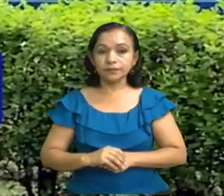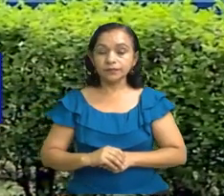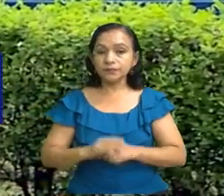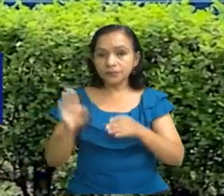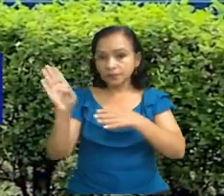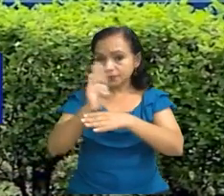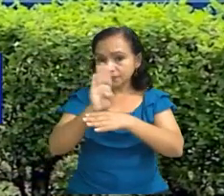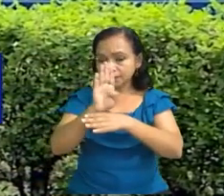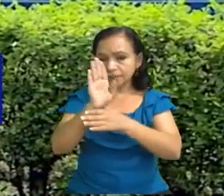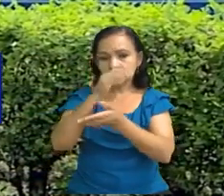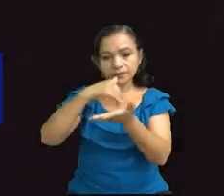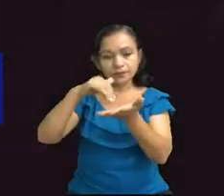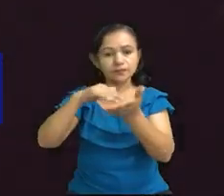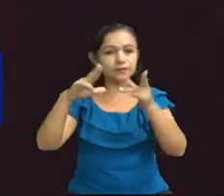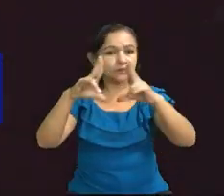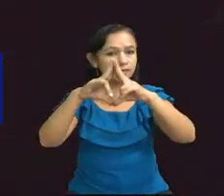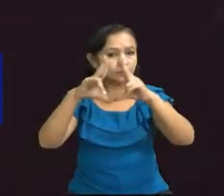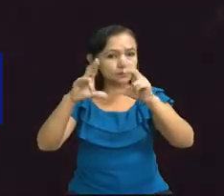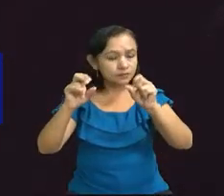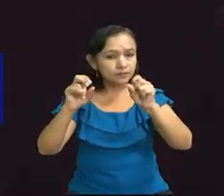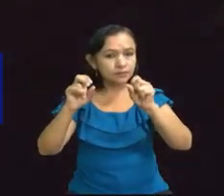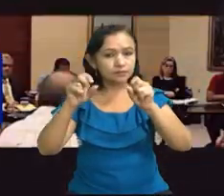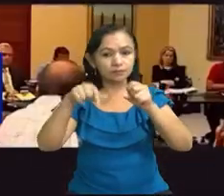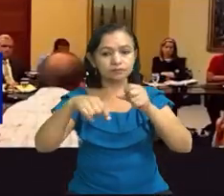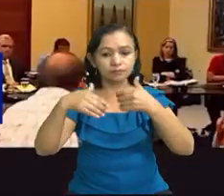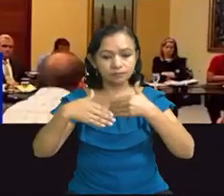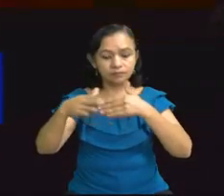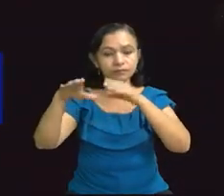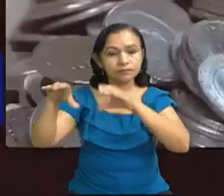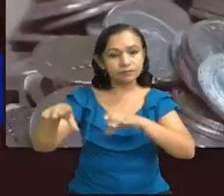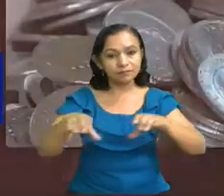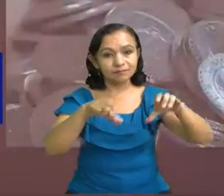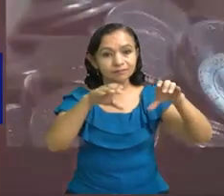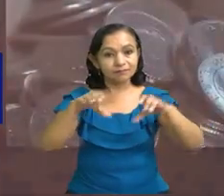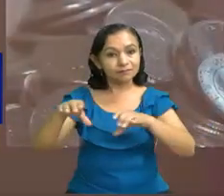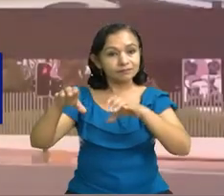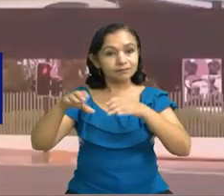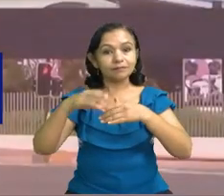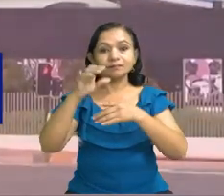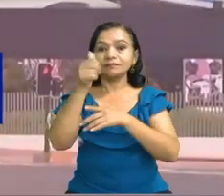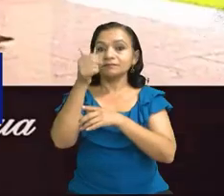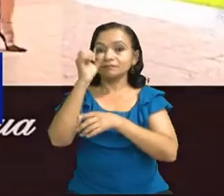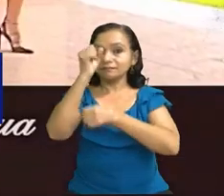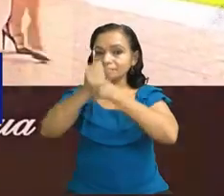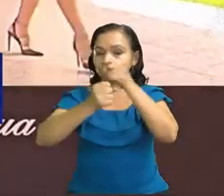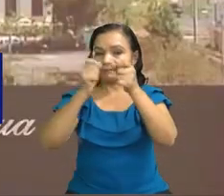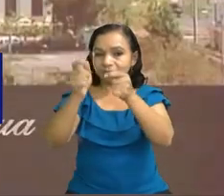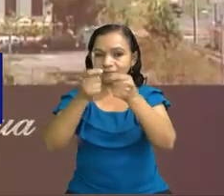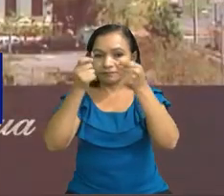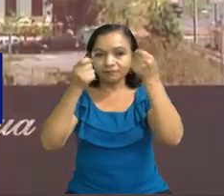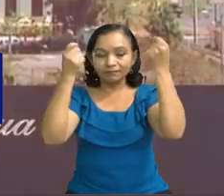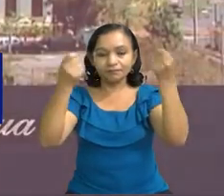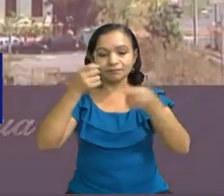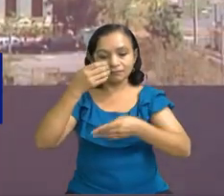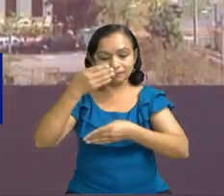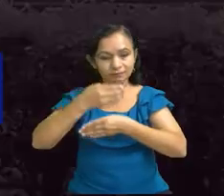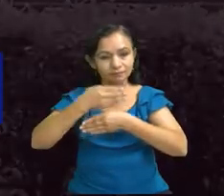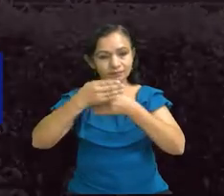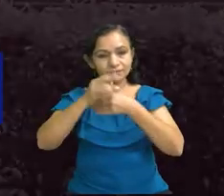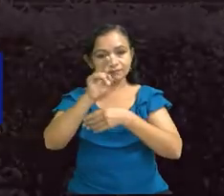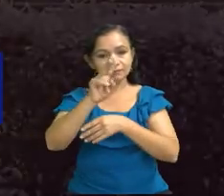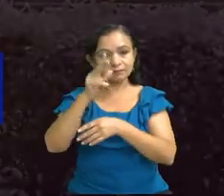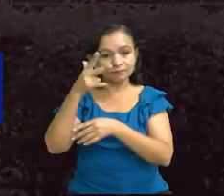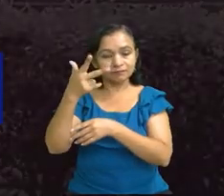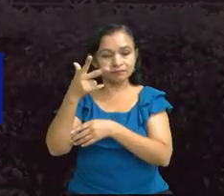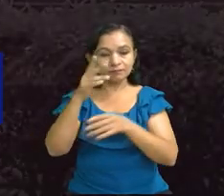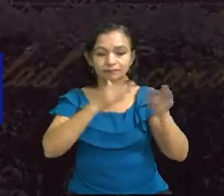Banco Central de Nicaragua iniciará actividades conmemorativas del 60 aniversario de su creación el 28